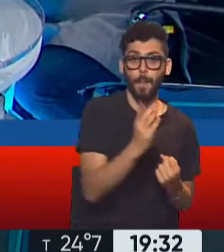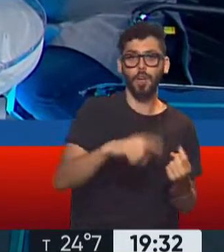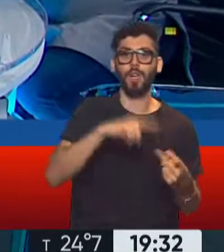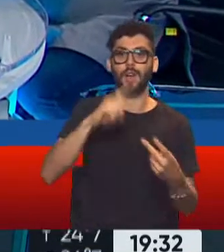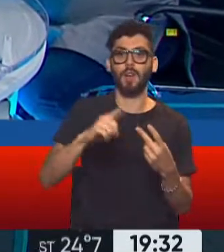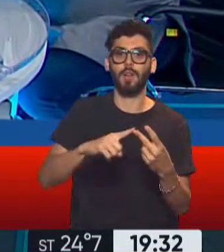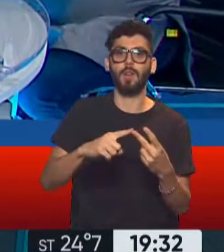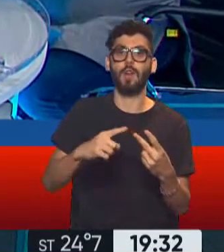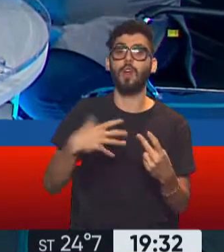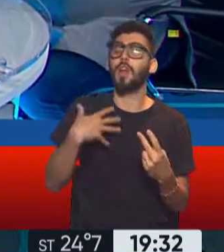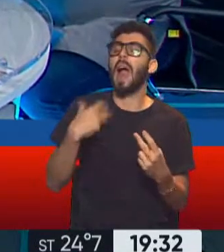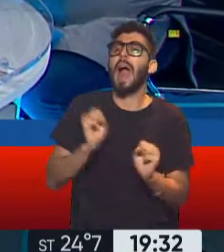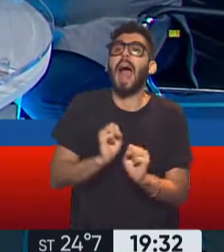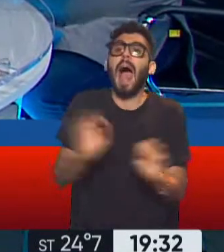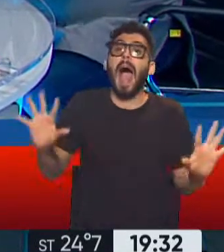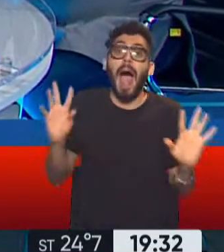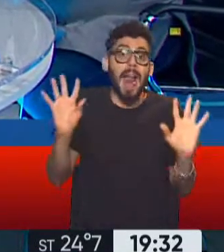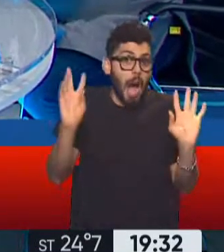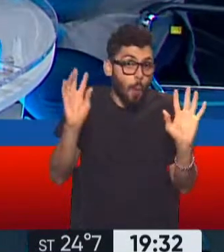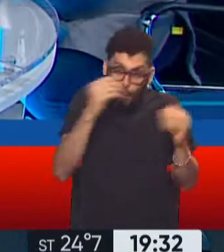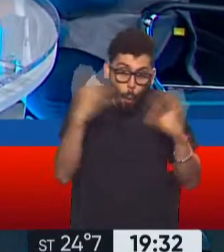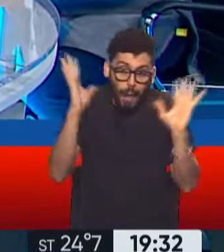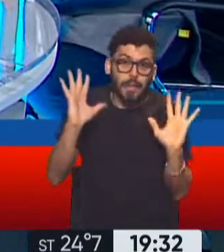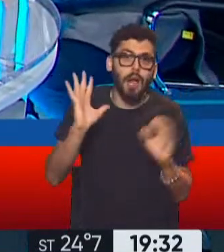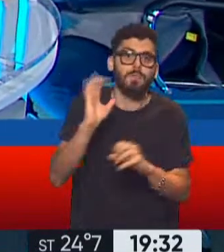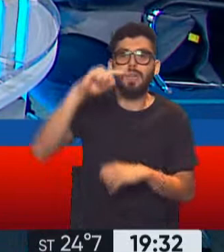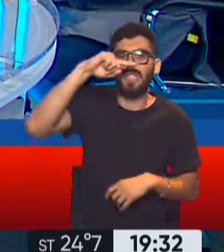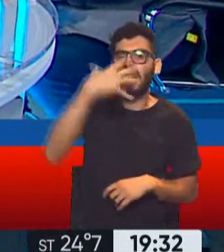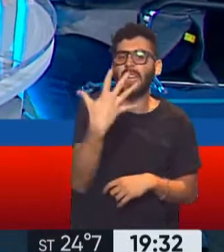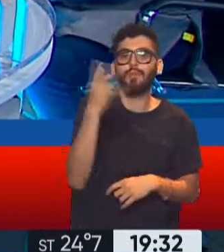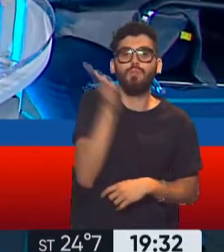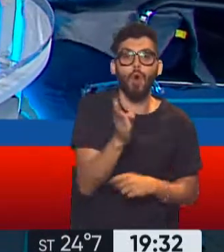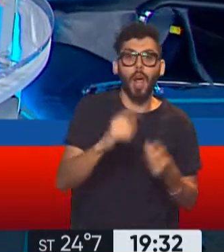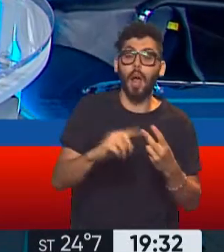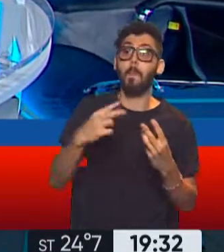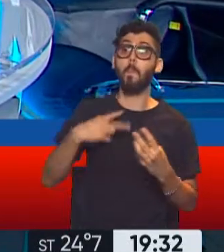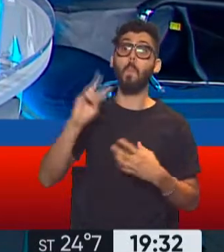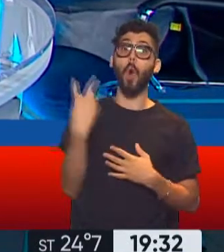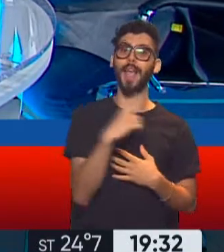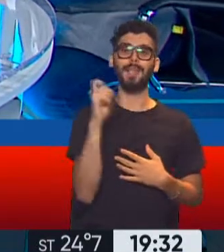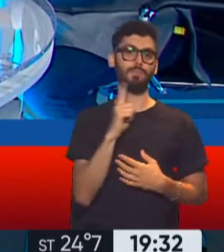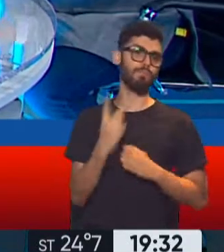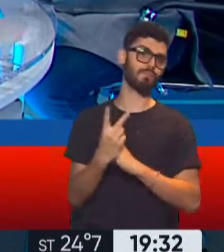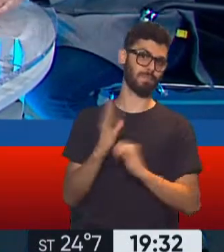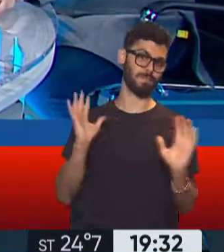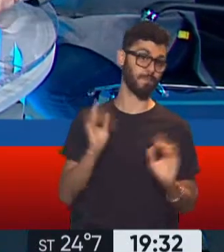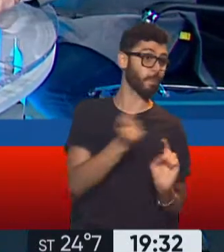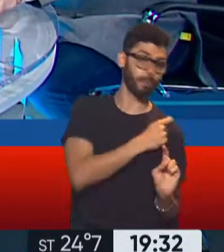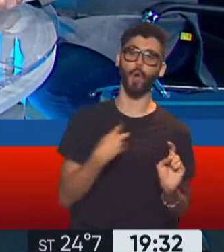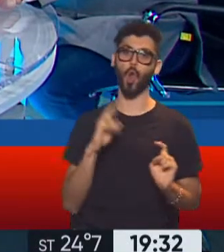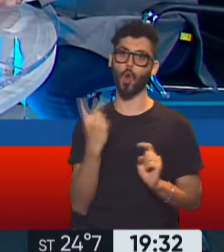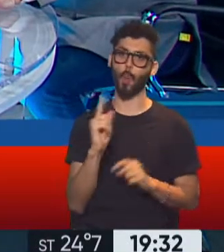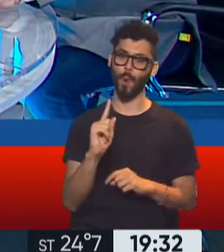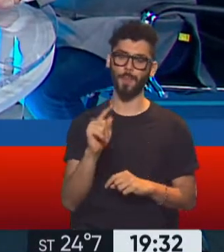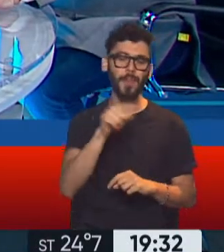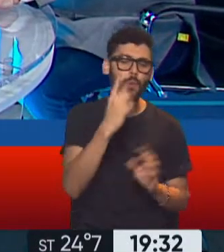75.3% para COVID de cualquier gravedad y 100% para mortalidad. Eso en